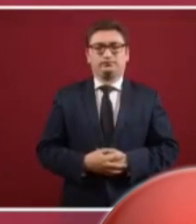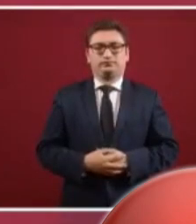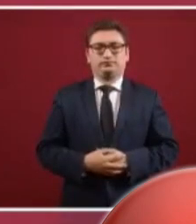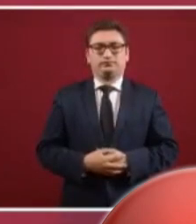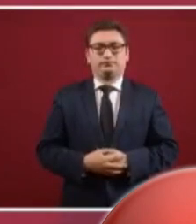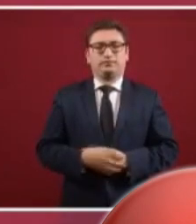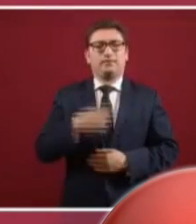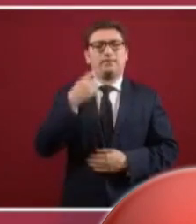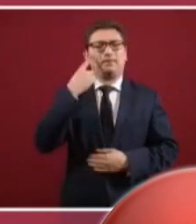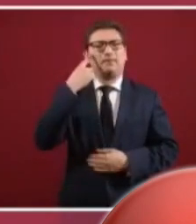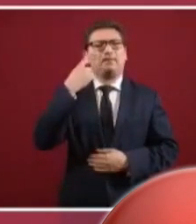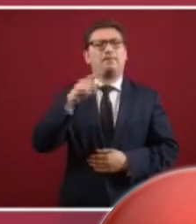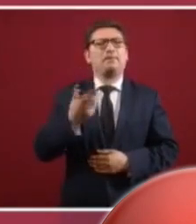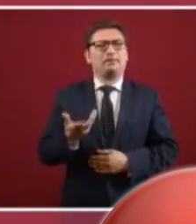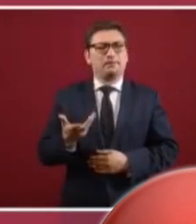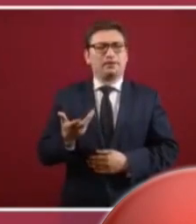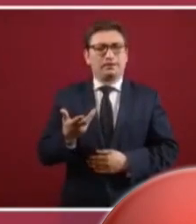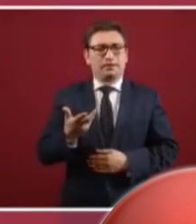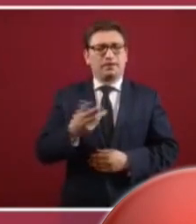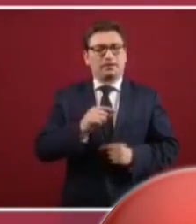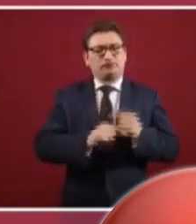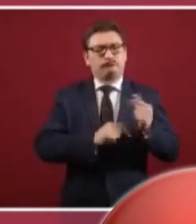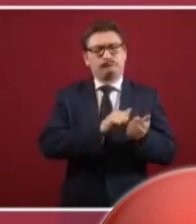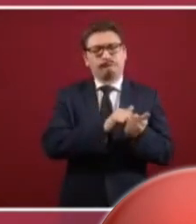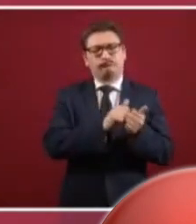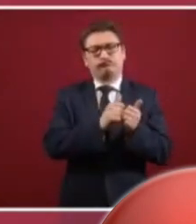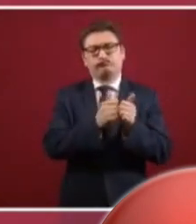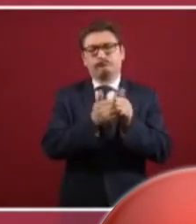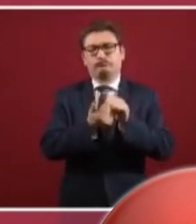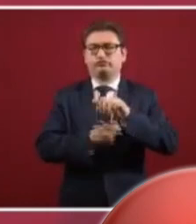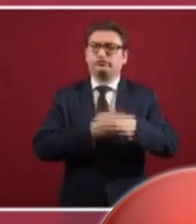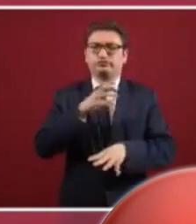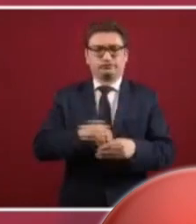para que esto cambie por completo.